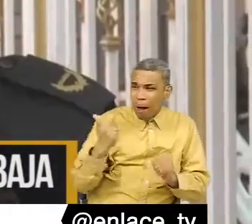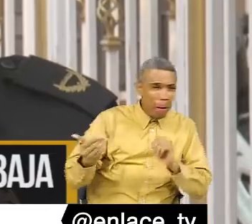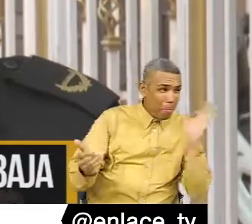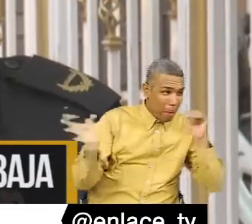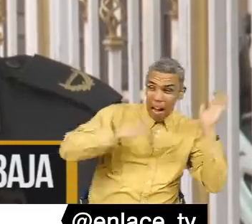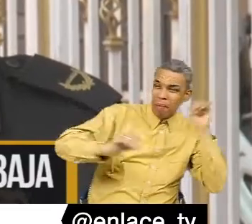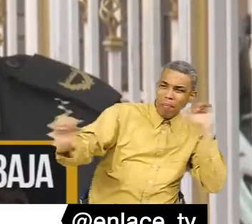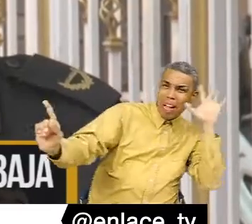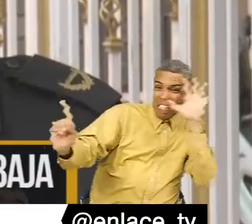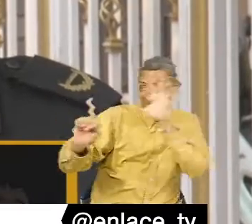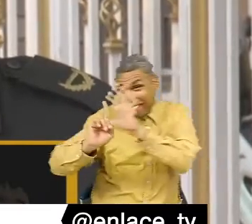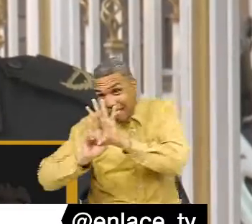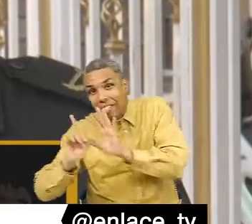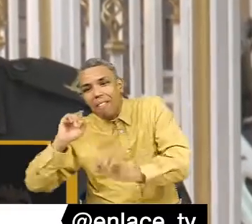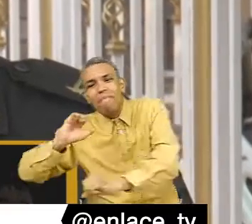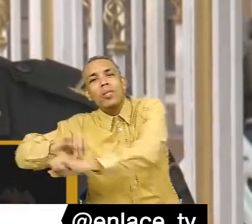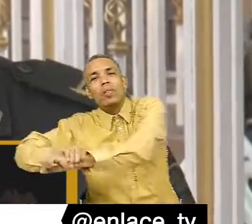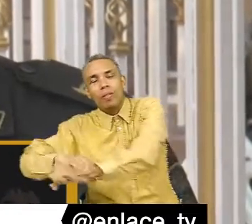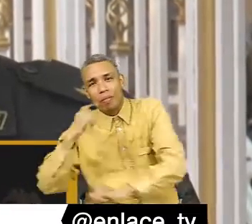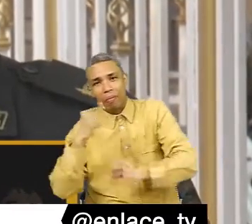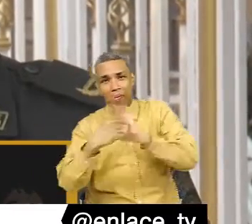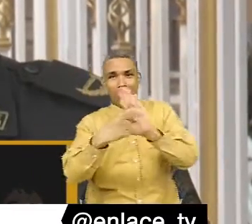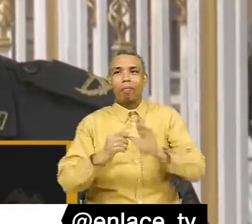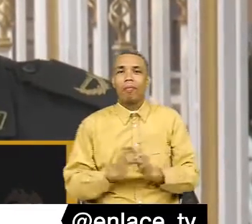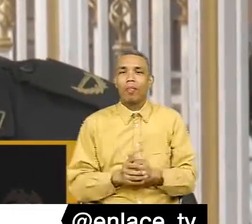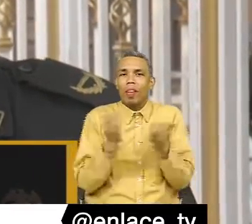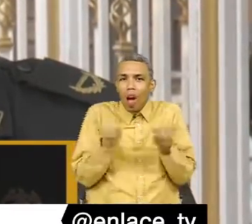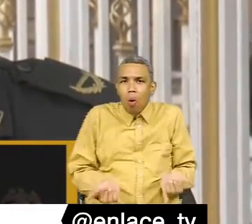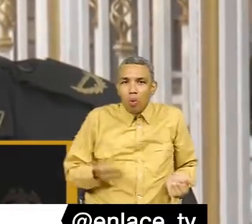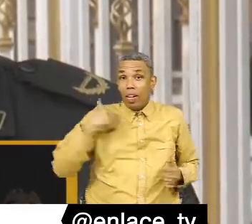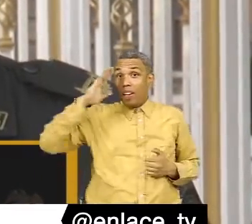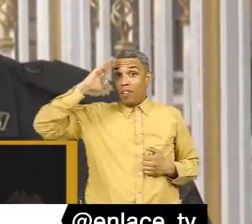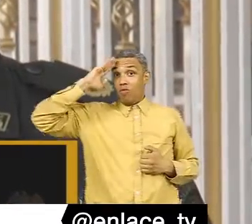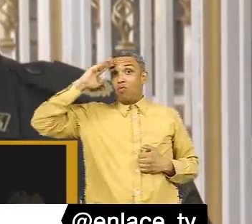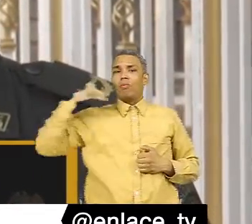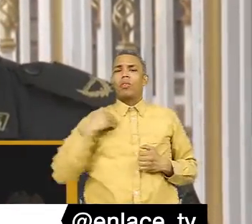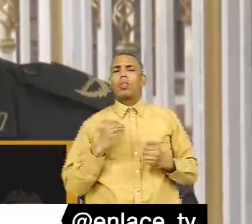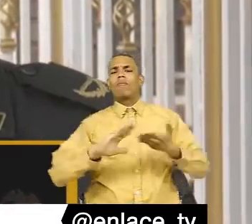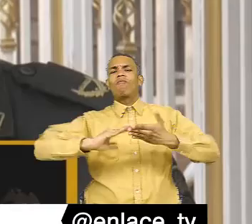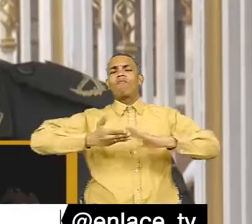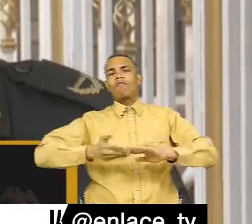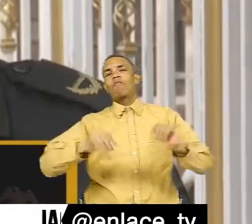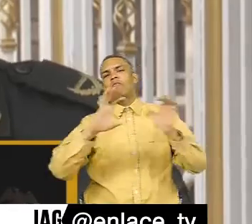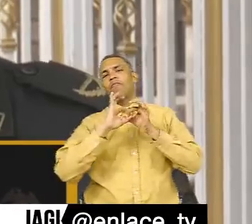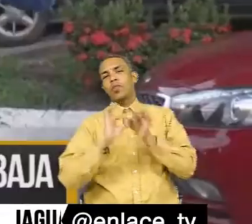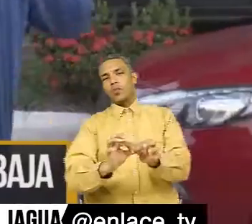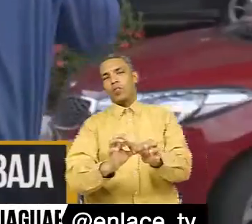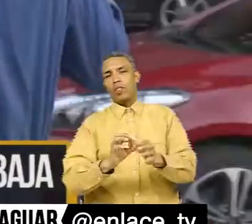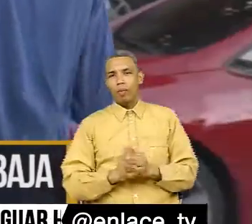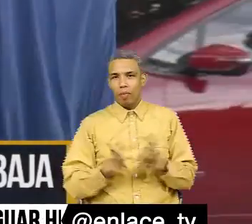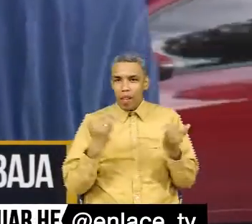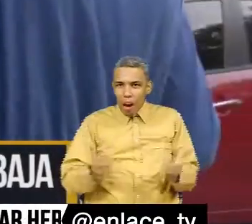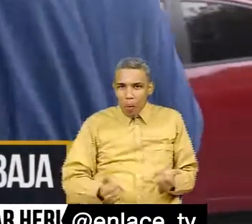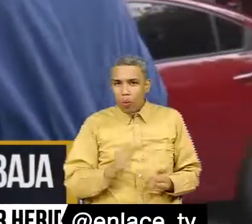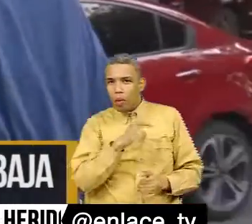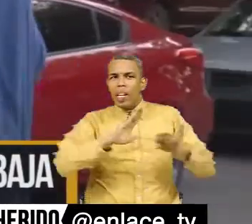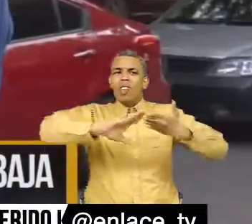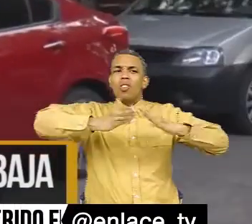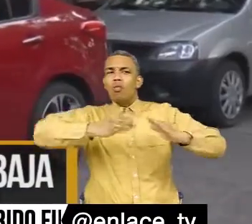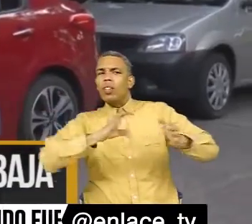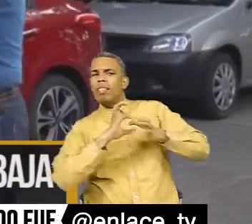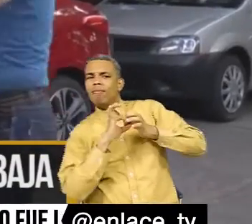vigilancia comunitaria por cuadrantes, estamos inaugurando con nuestro grupo de prevención y educación ciudadana un frente de seguridad acá en el